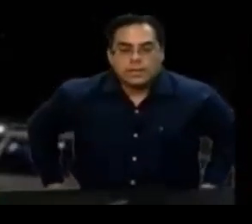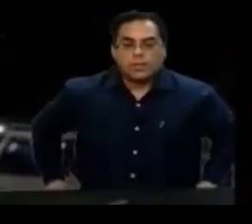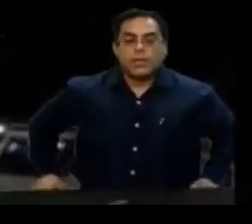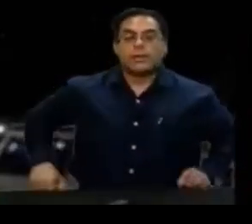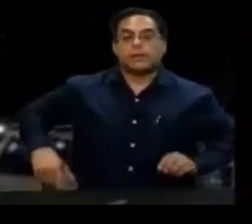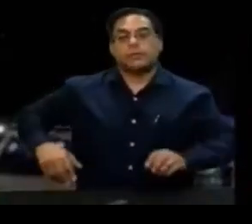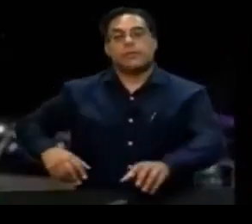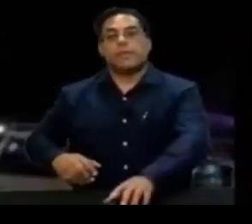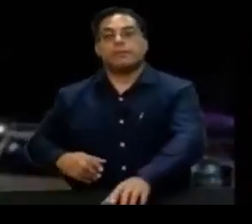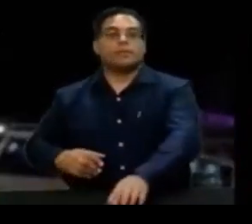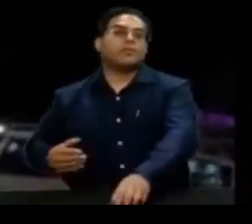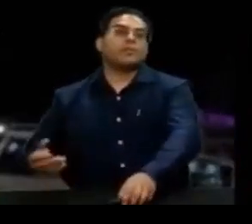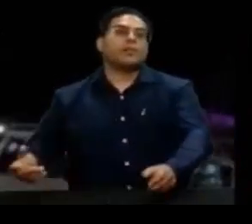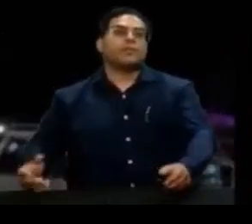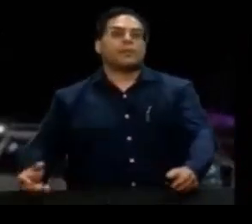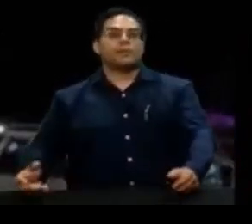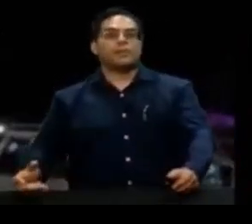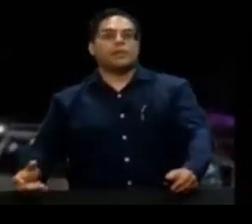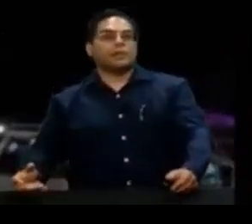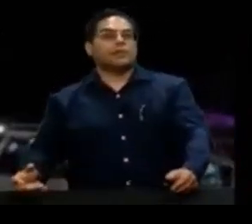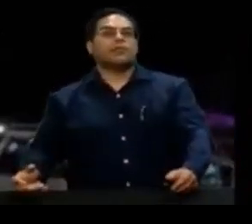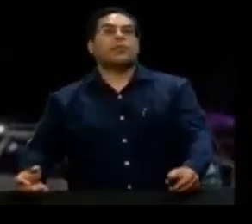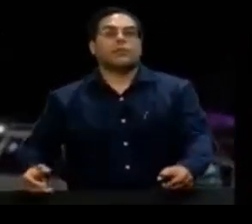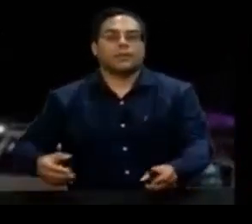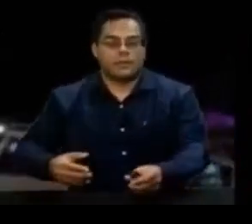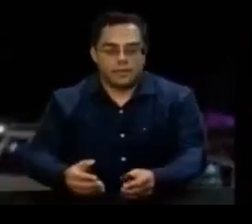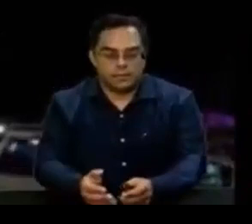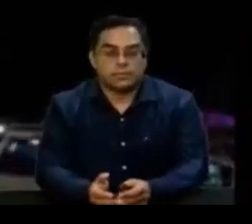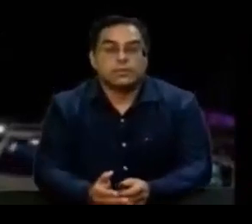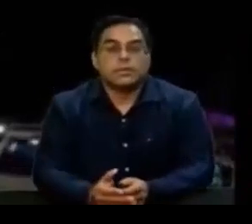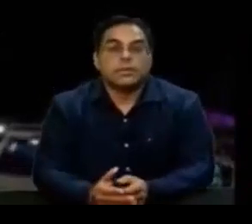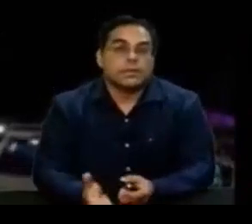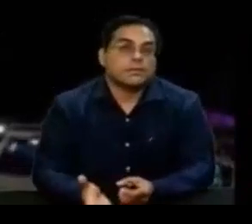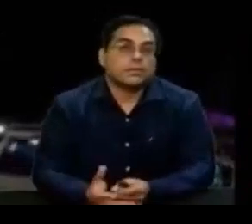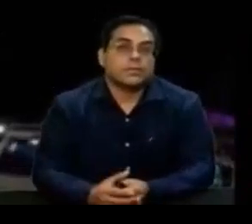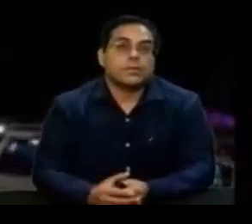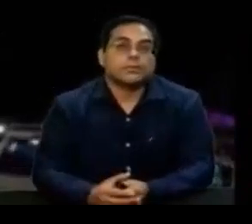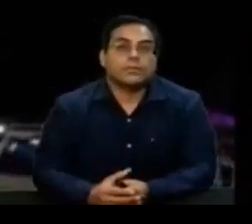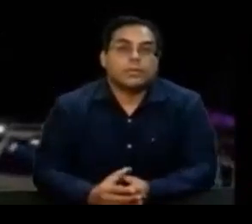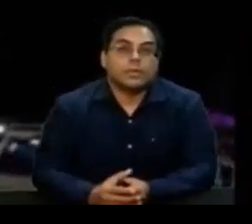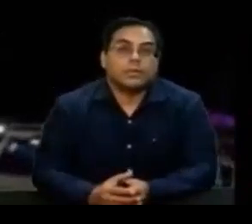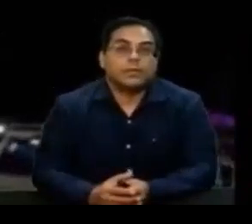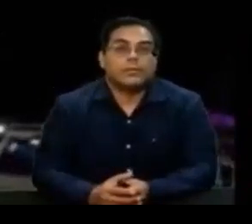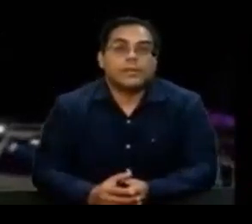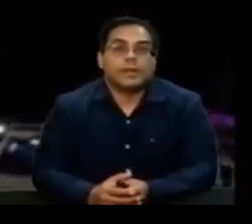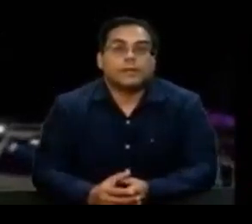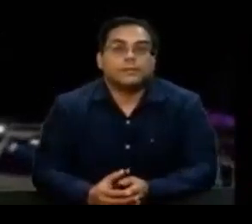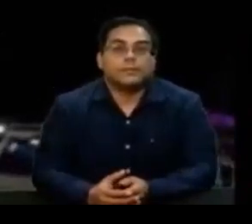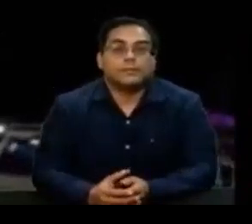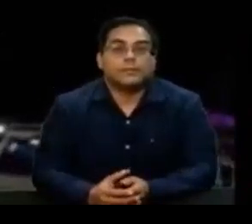de gobierno, entonces no siempre tenemos el acceso a todo el material, ¿no? Y es cuando debemos